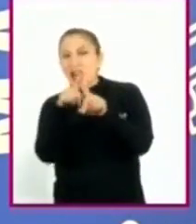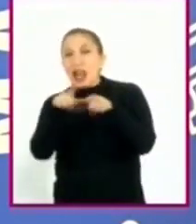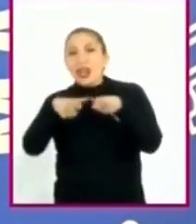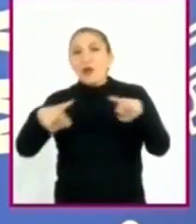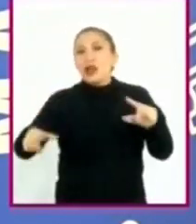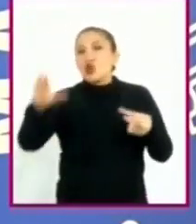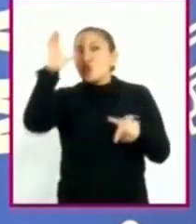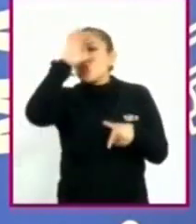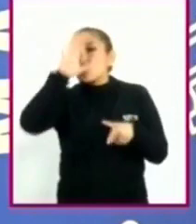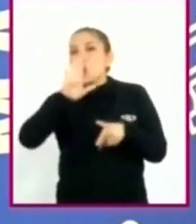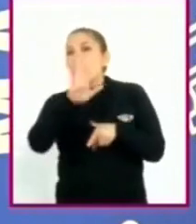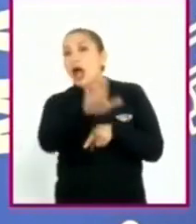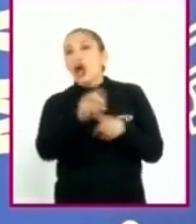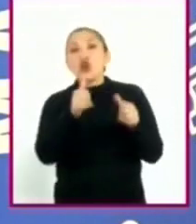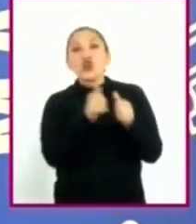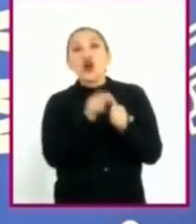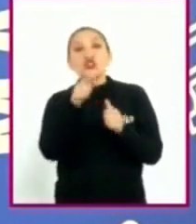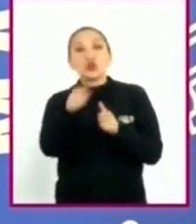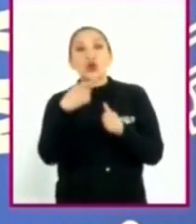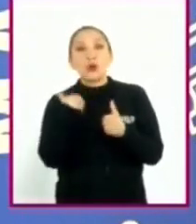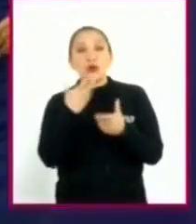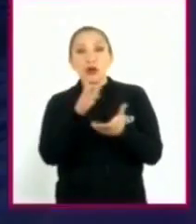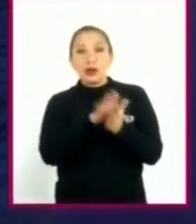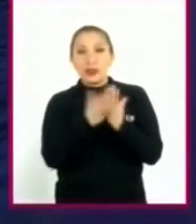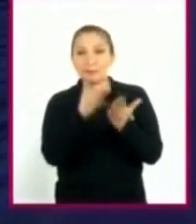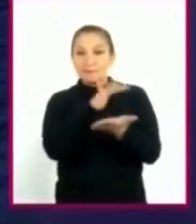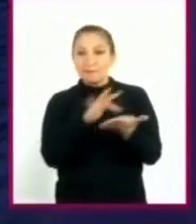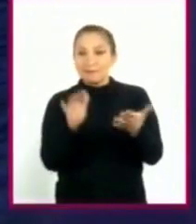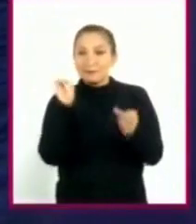lingüística y cultural a través de su literatura.